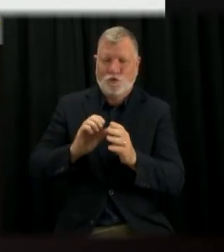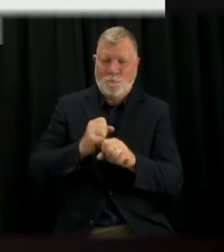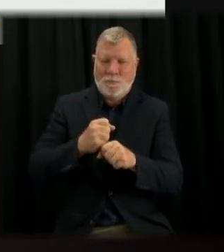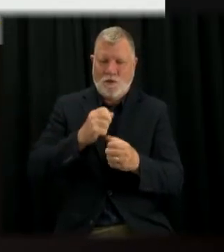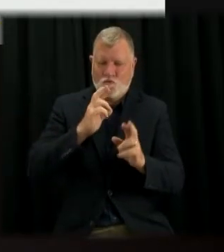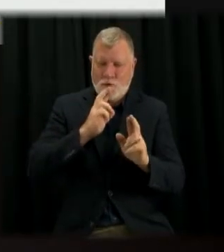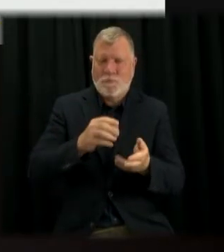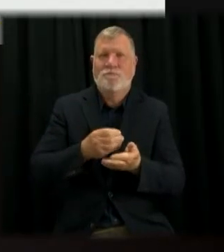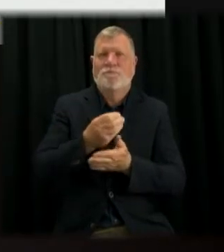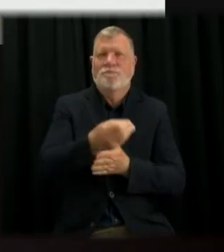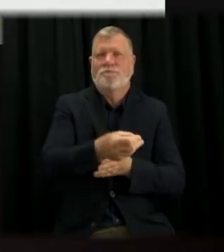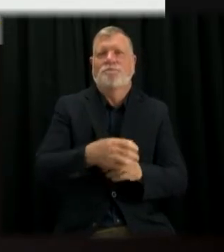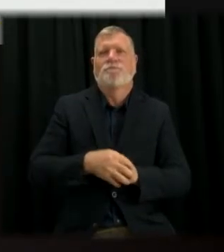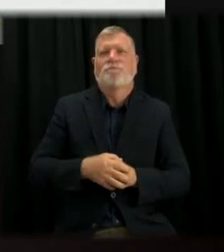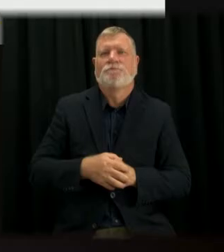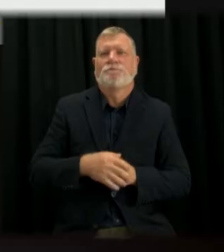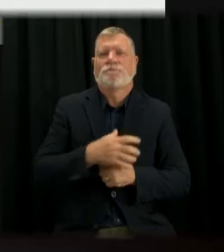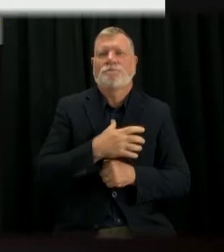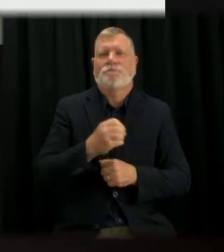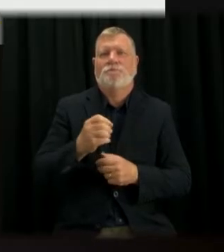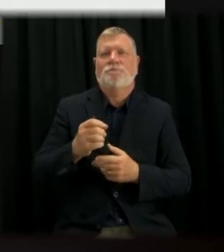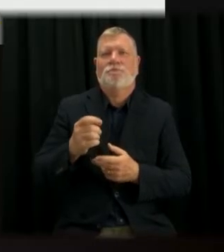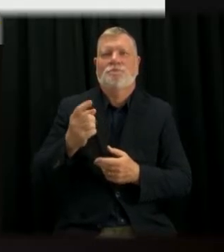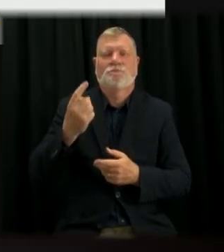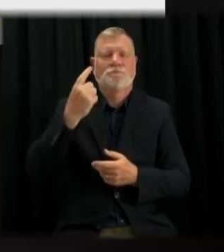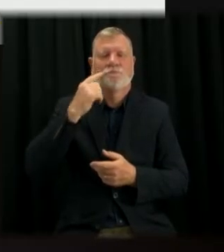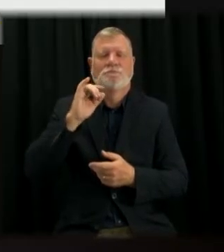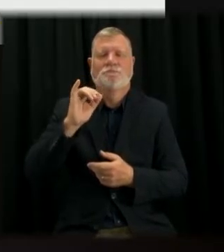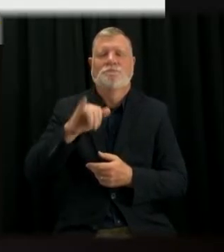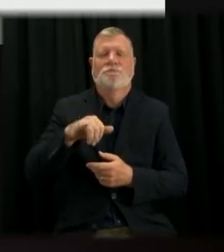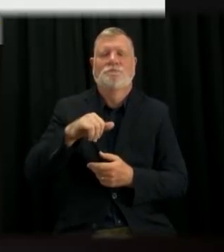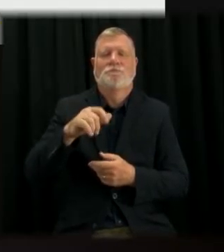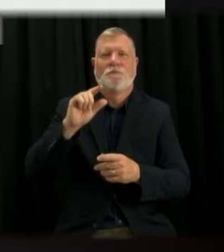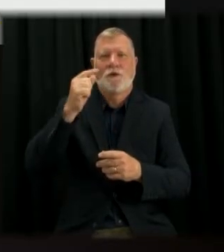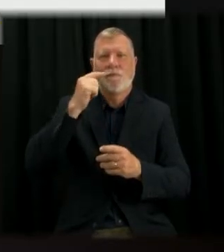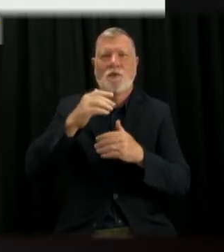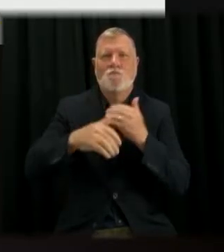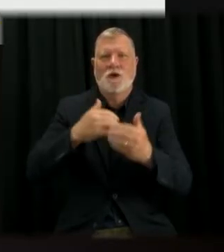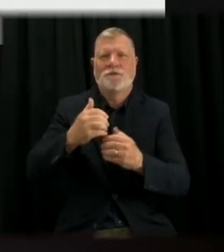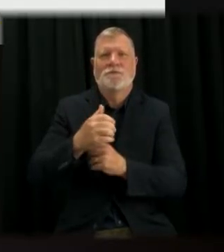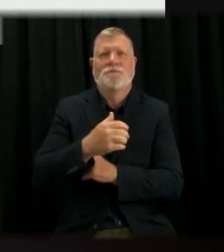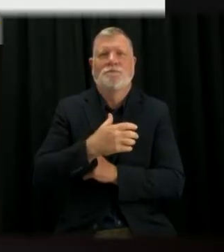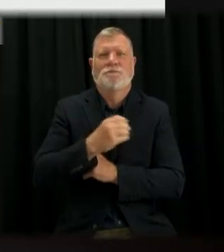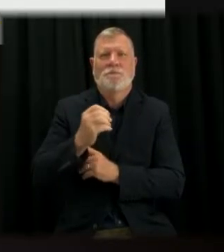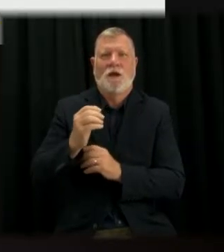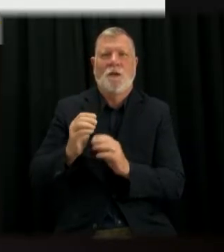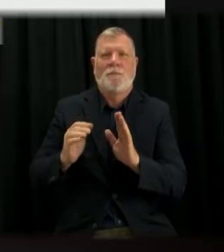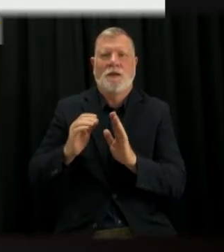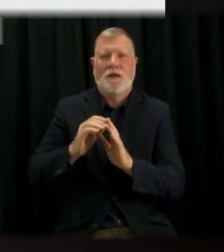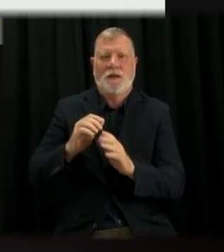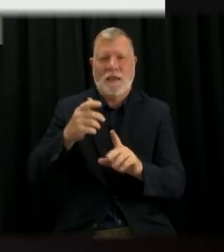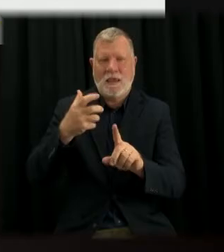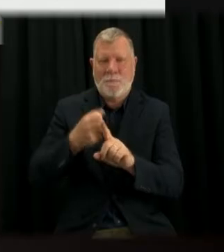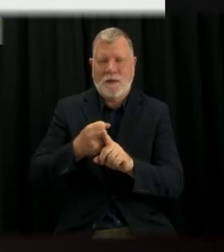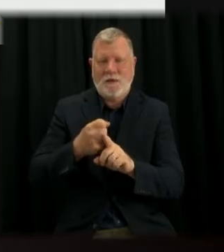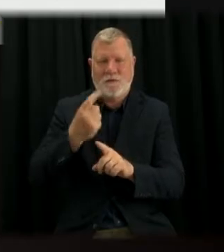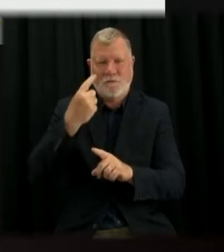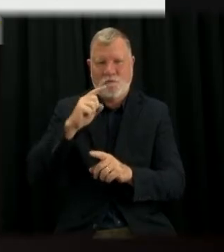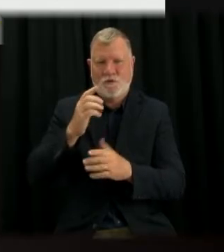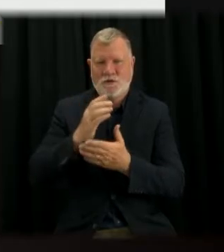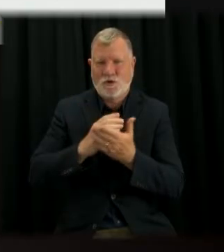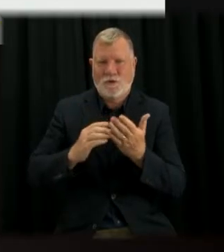económico y otras certificaciones de las agencias que están en progreso.